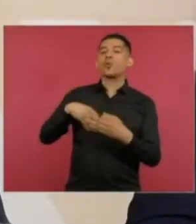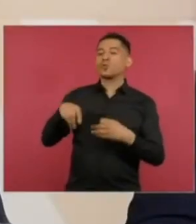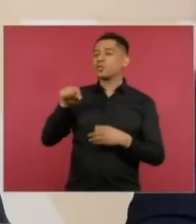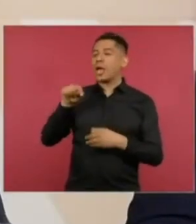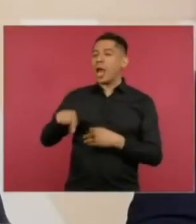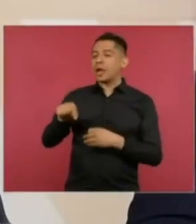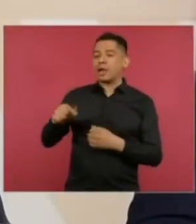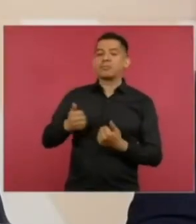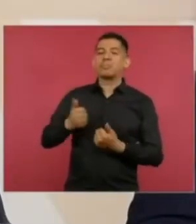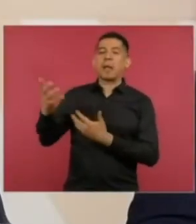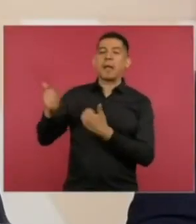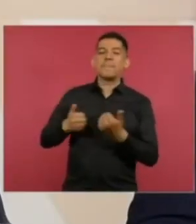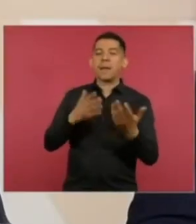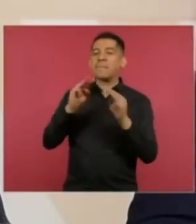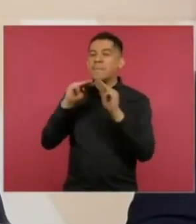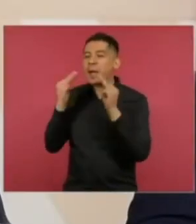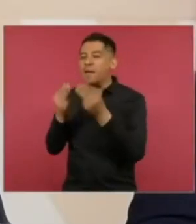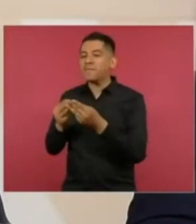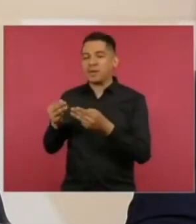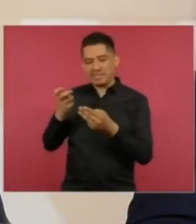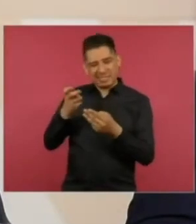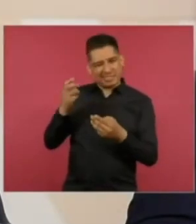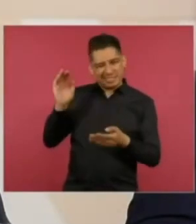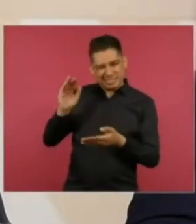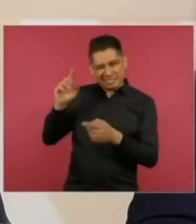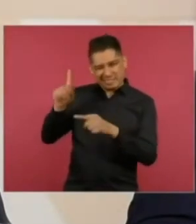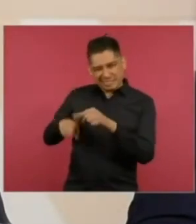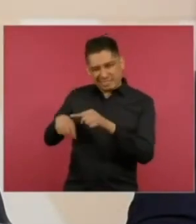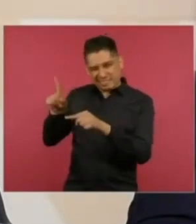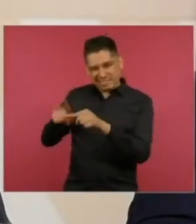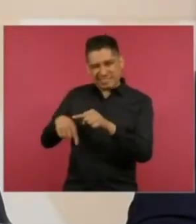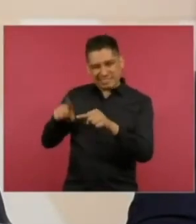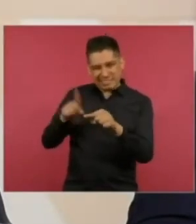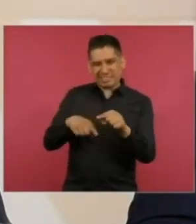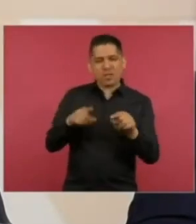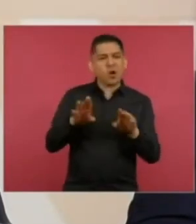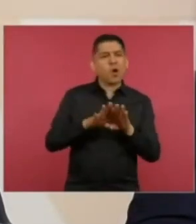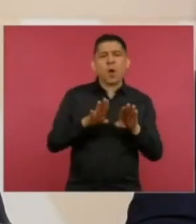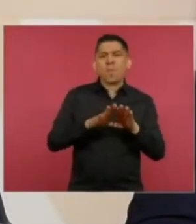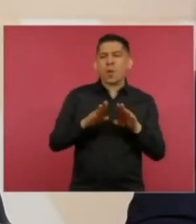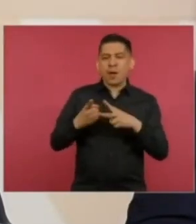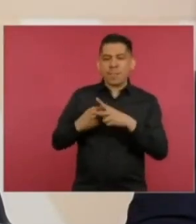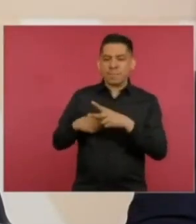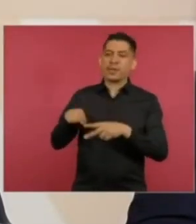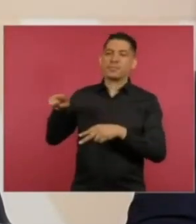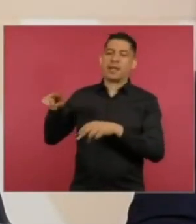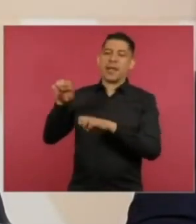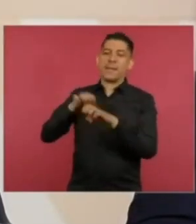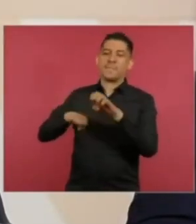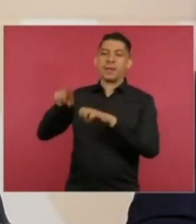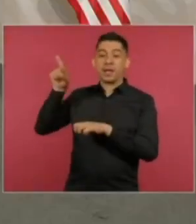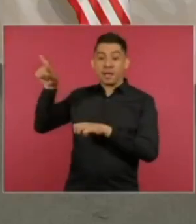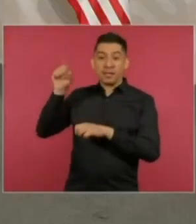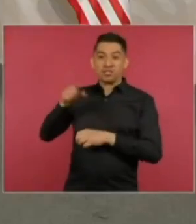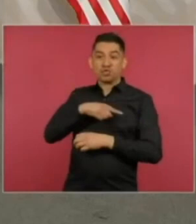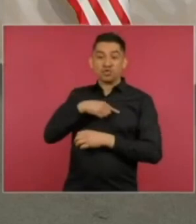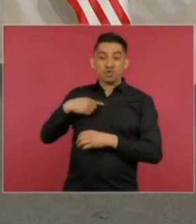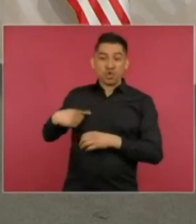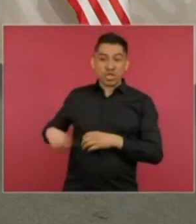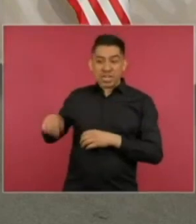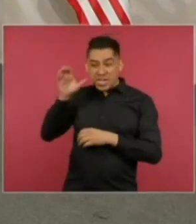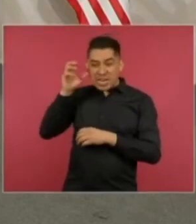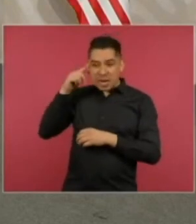narcotráfico. Esta cadena empieza con las empresas en China que producen los precursores químicos,